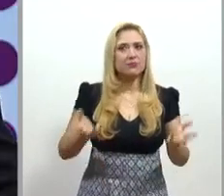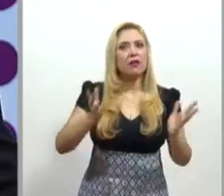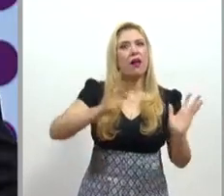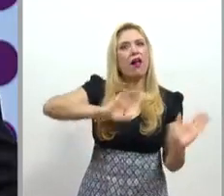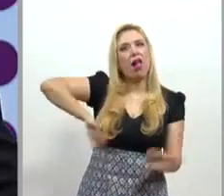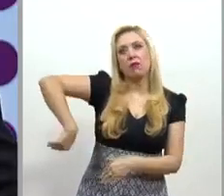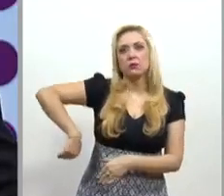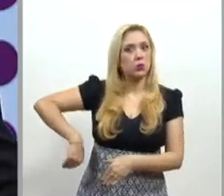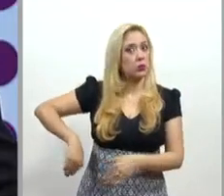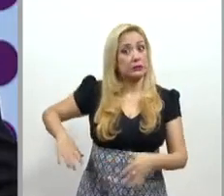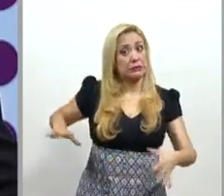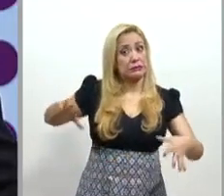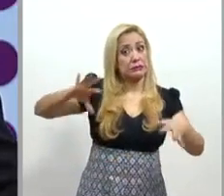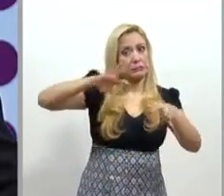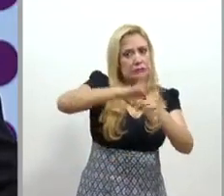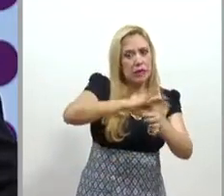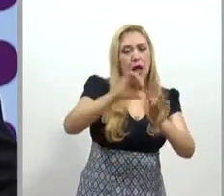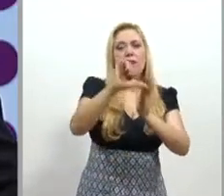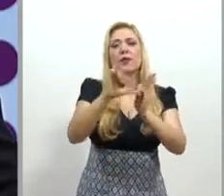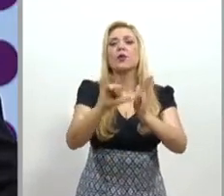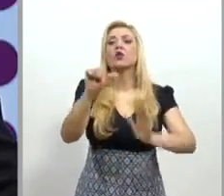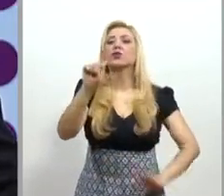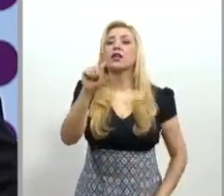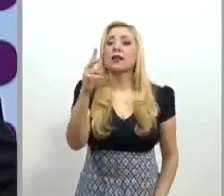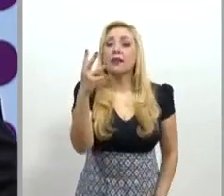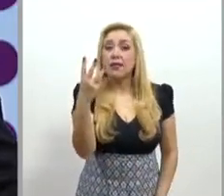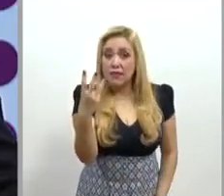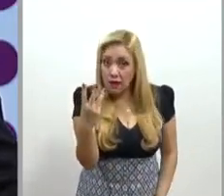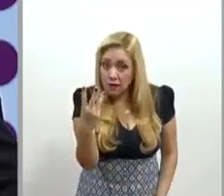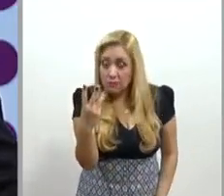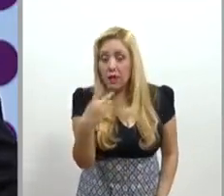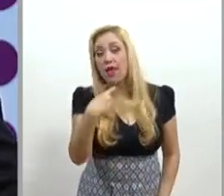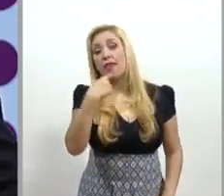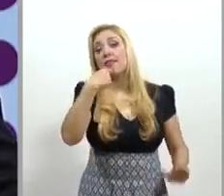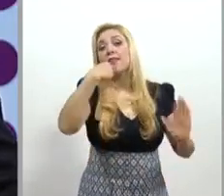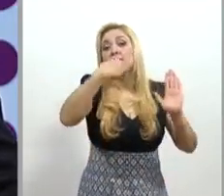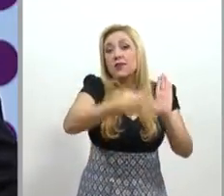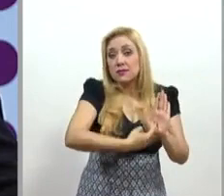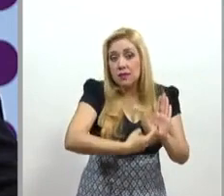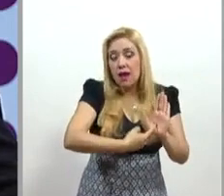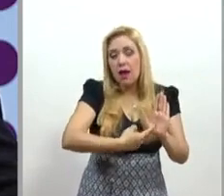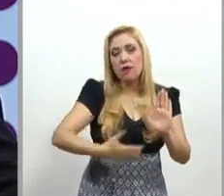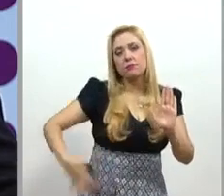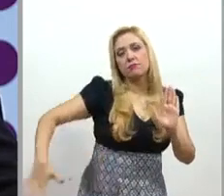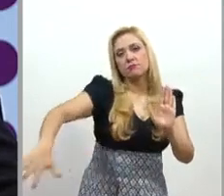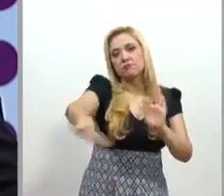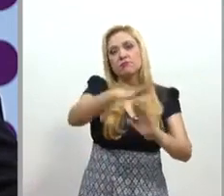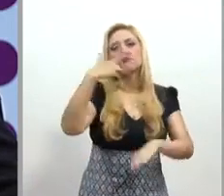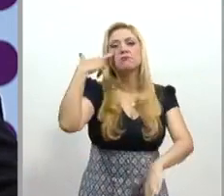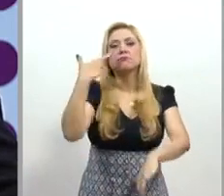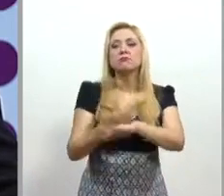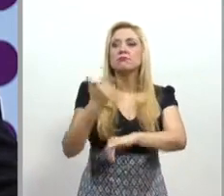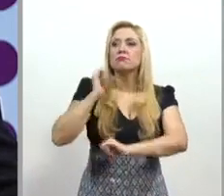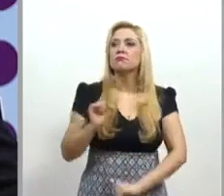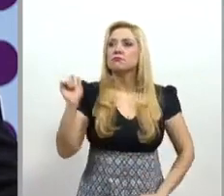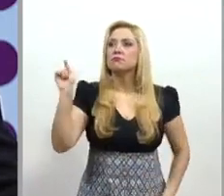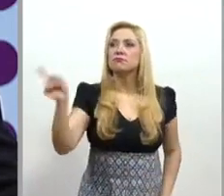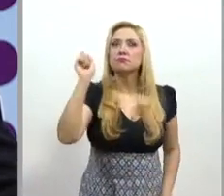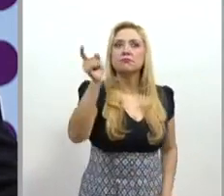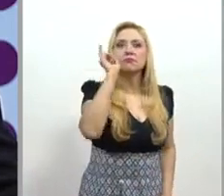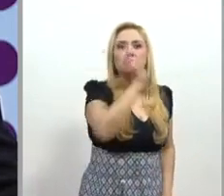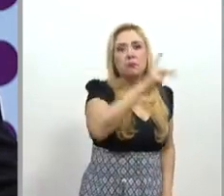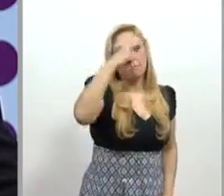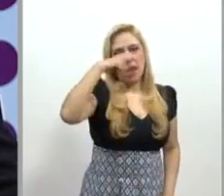que relacionarse con el artículo 73 de la Constitución, donde se establece un sistema de competencias concurrentes. México es